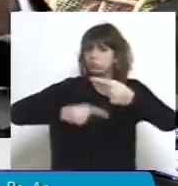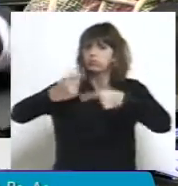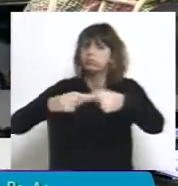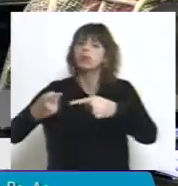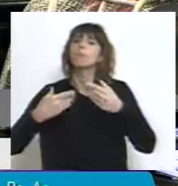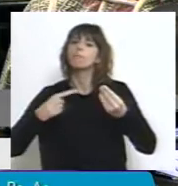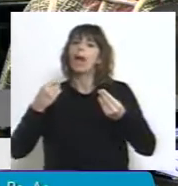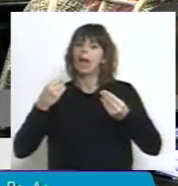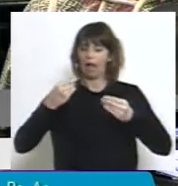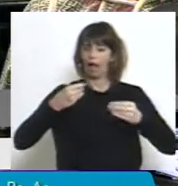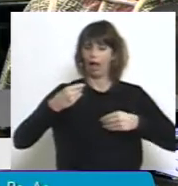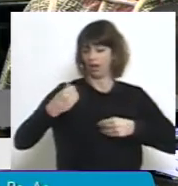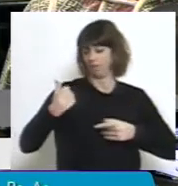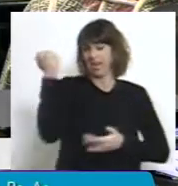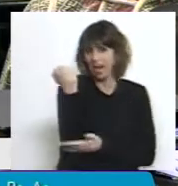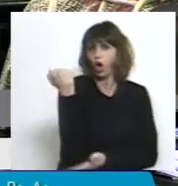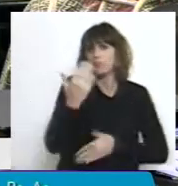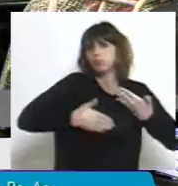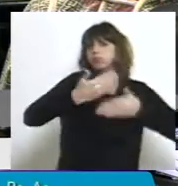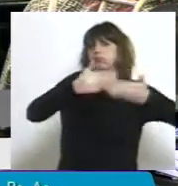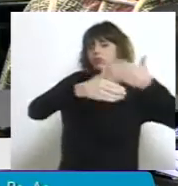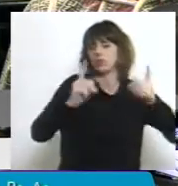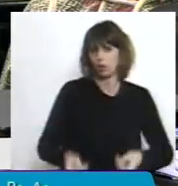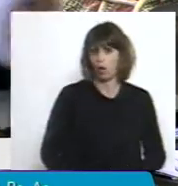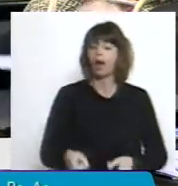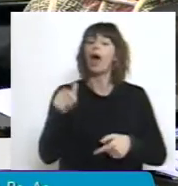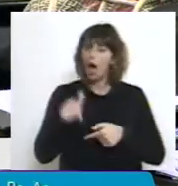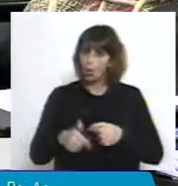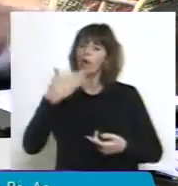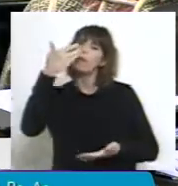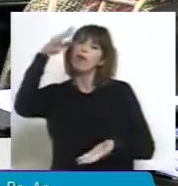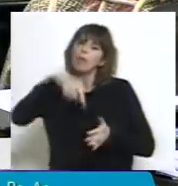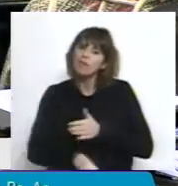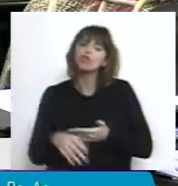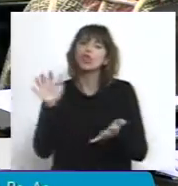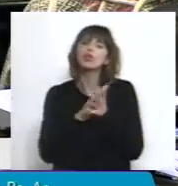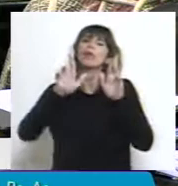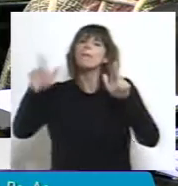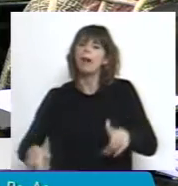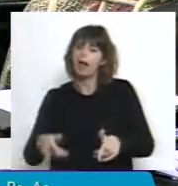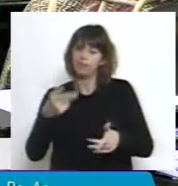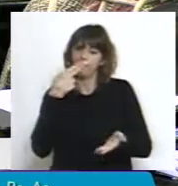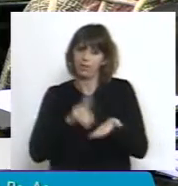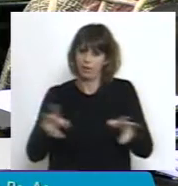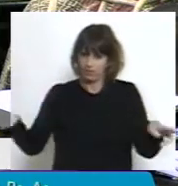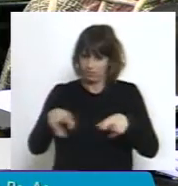aquí vamos a la cuestión de la política fiscal. Pasamos a la segunda.